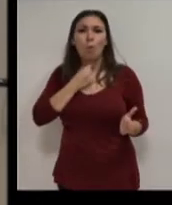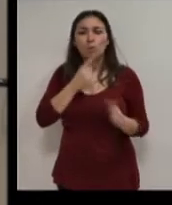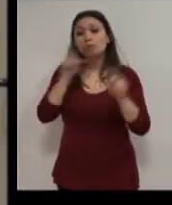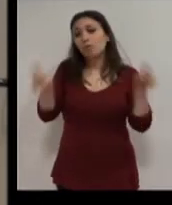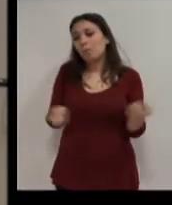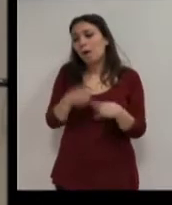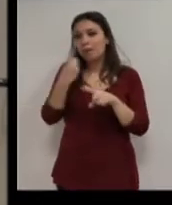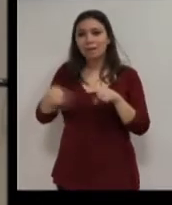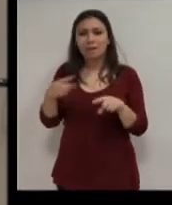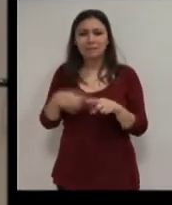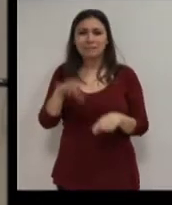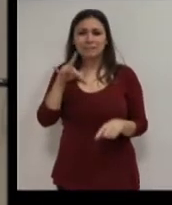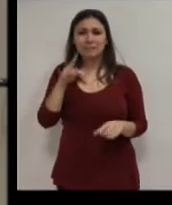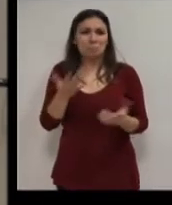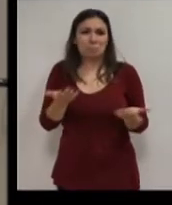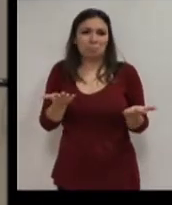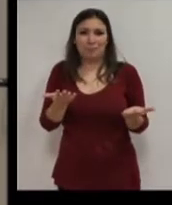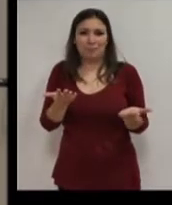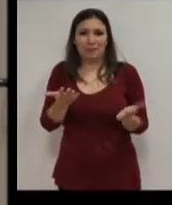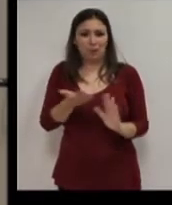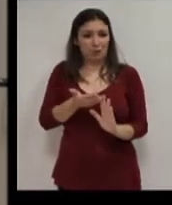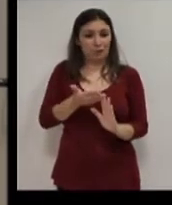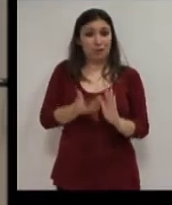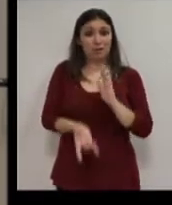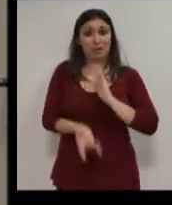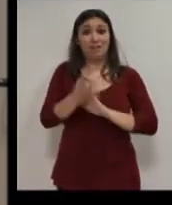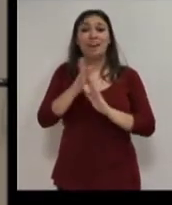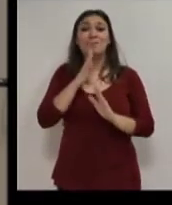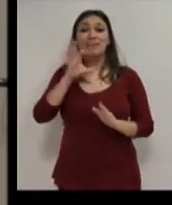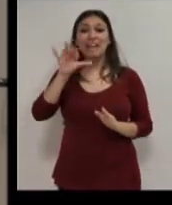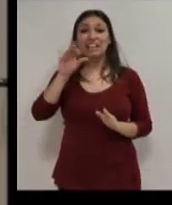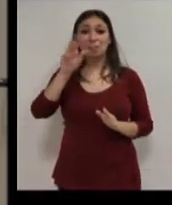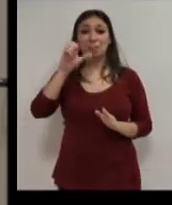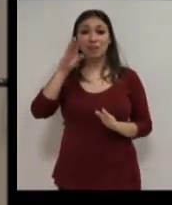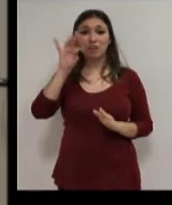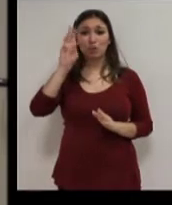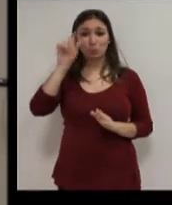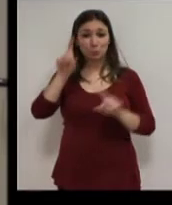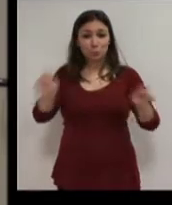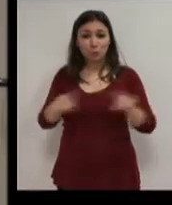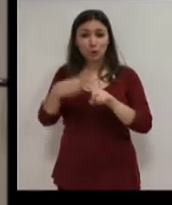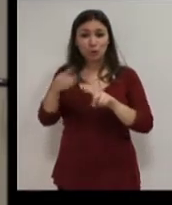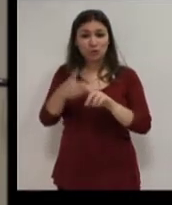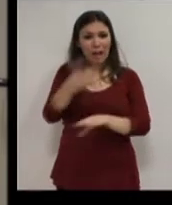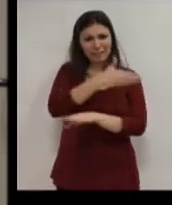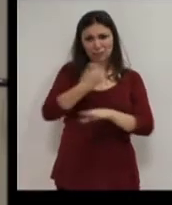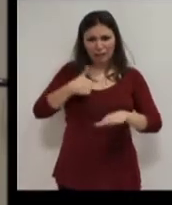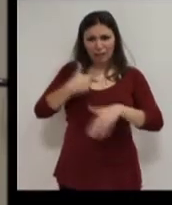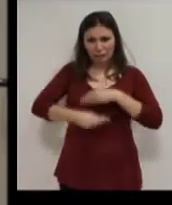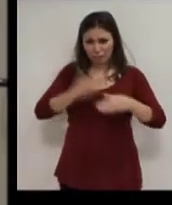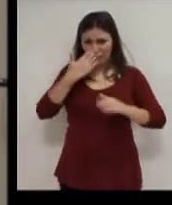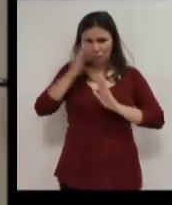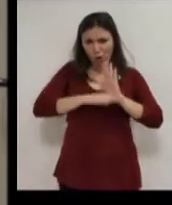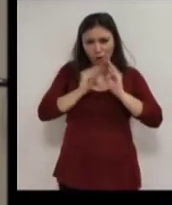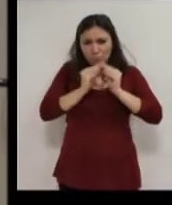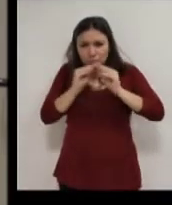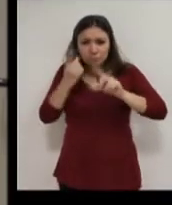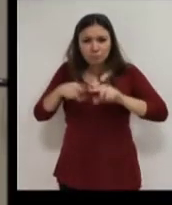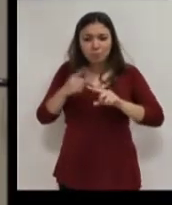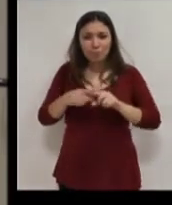los desarrollos tecnológicos, la informática, etcétera. A mí desde antes que existiera el Spectrum ya me dedicaba a programar y ese tipo de